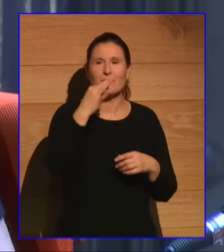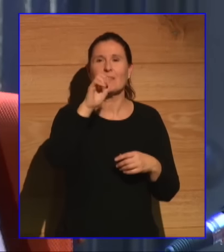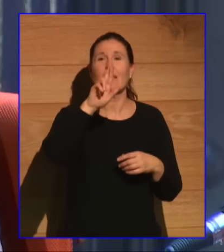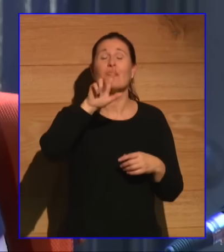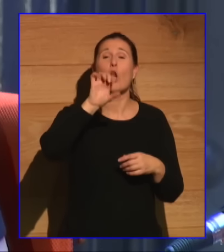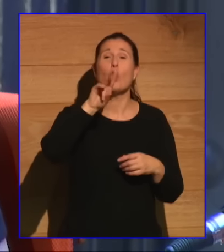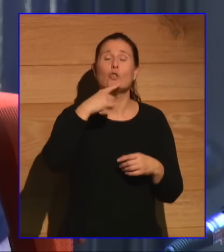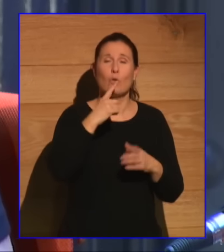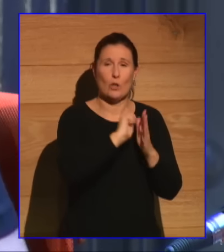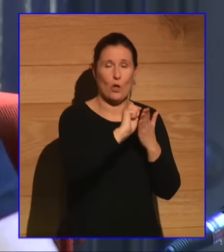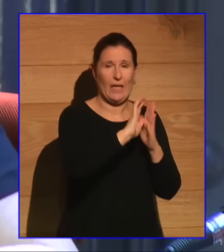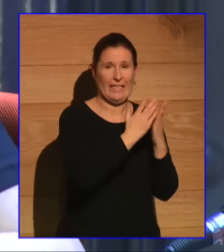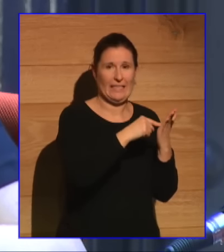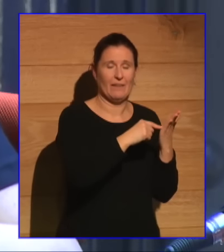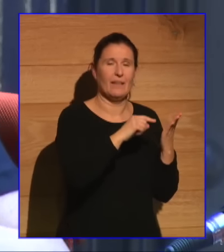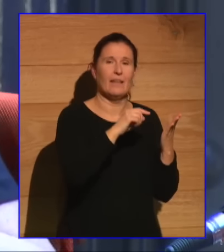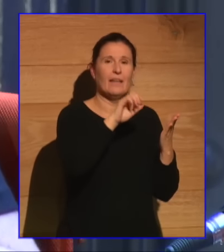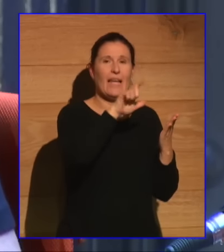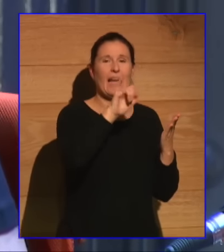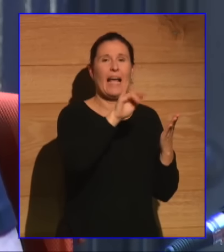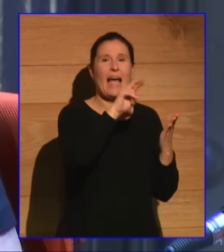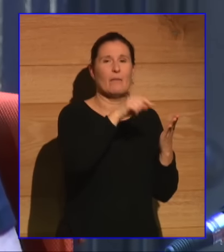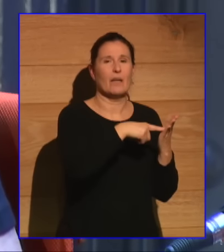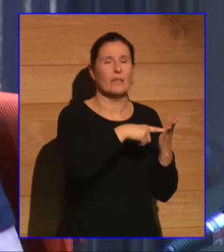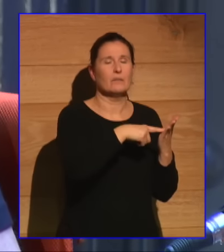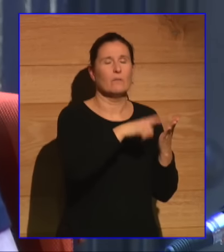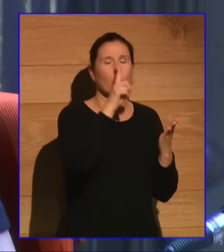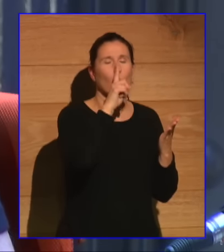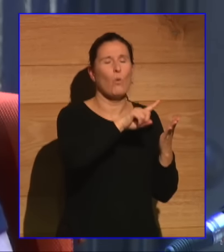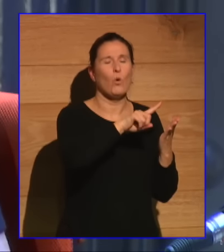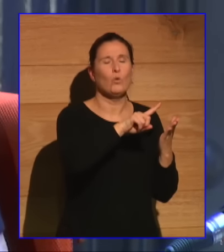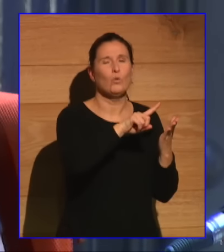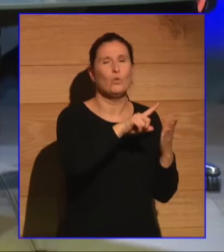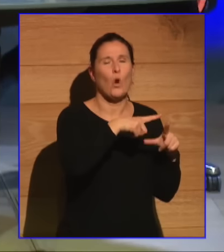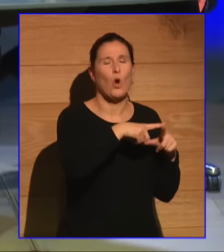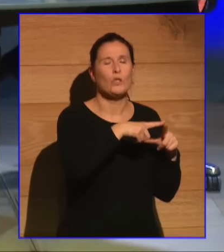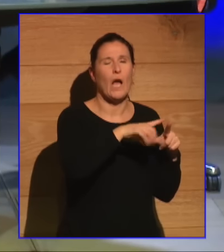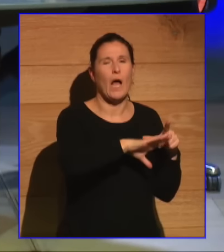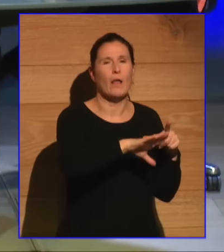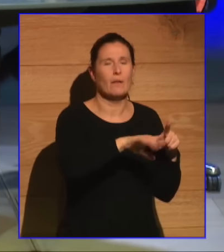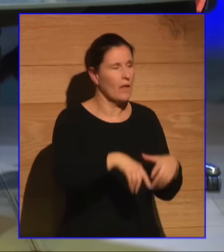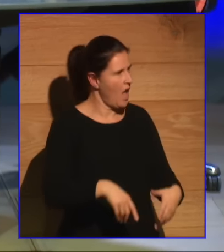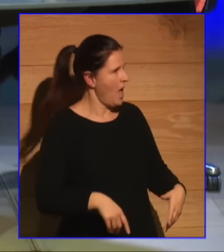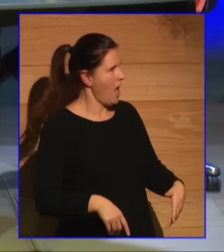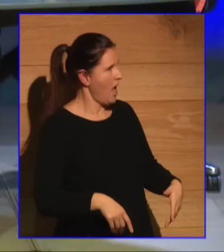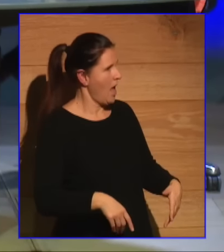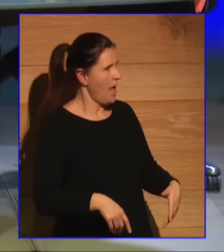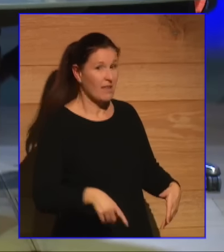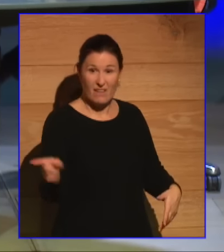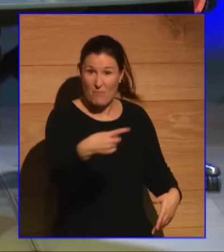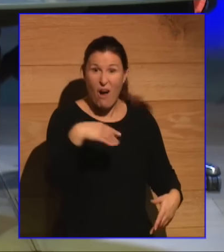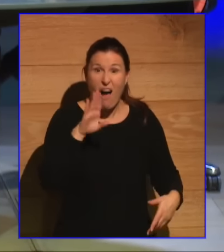escribe El Jarama, que es un putísimo coñazo, por cierto. ¡Eh, bueno! Pero... ¡Ya salió! ¡Por aplaudirle!